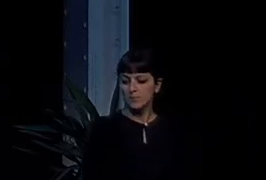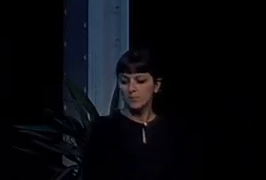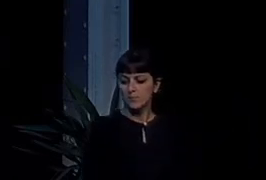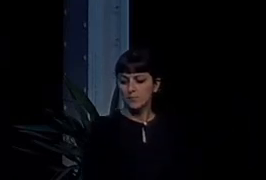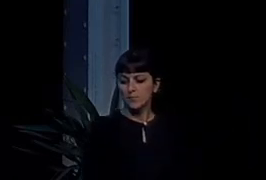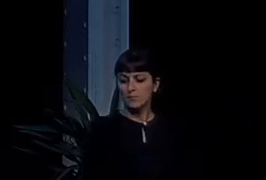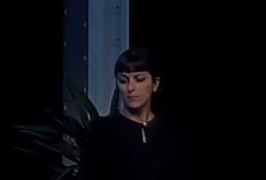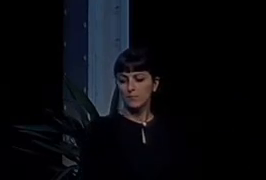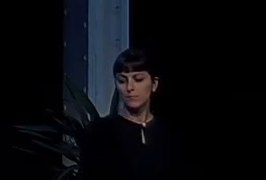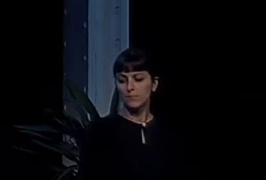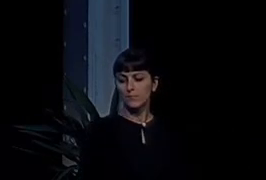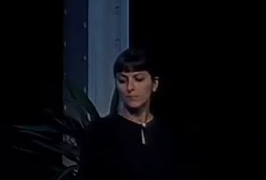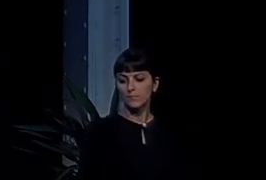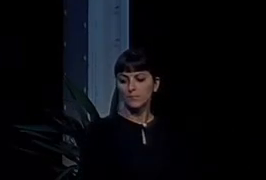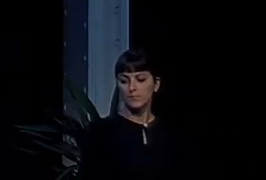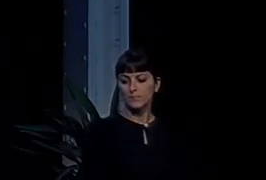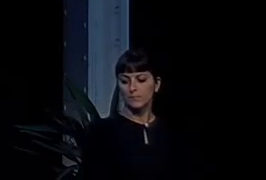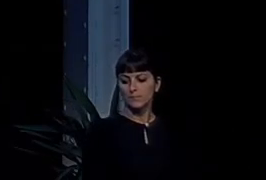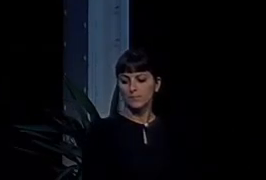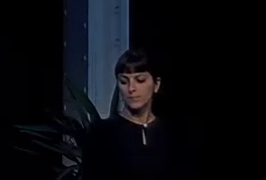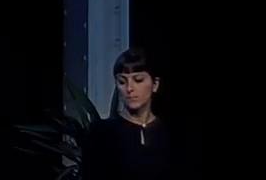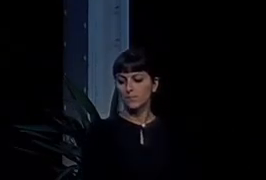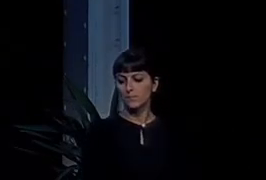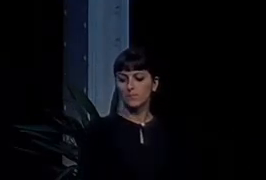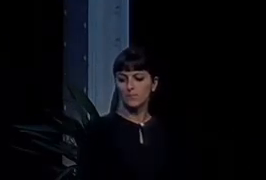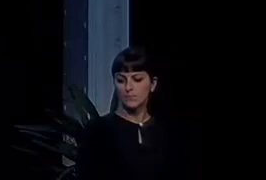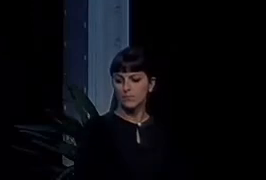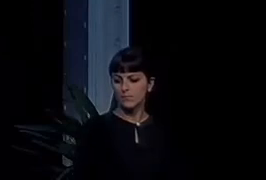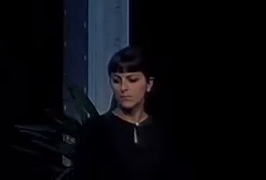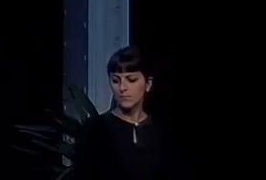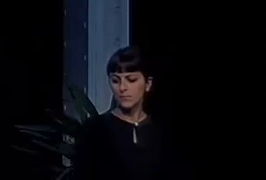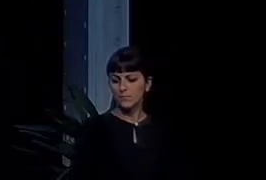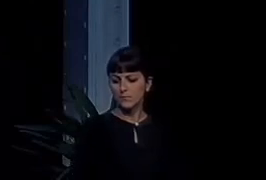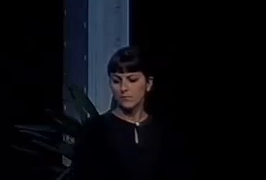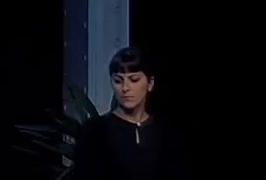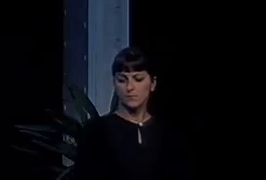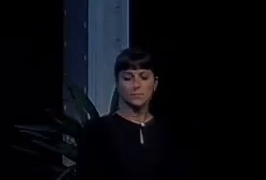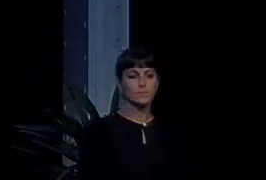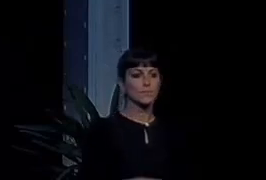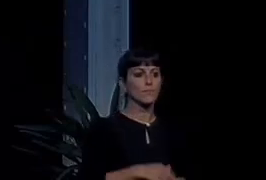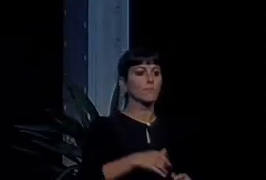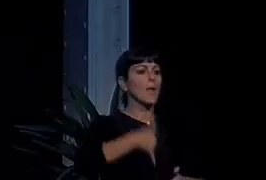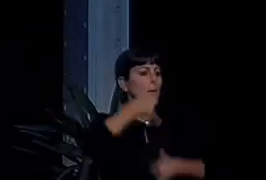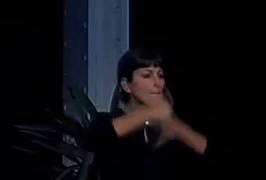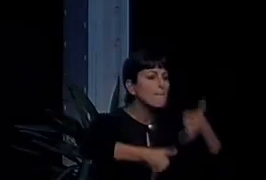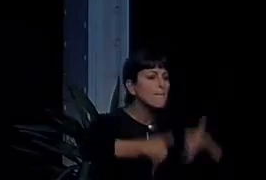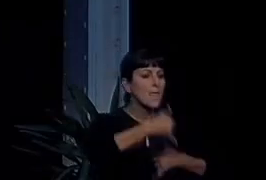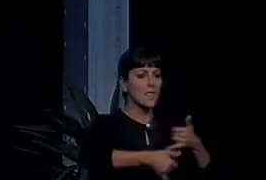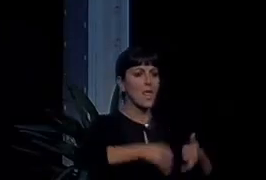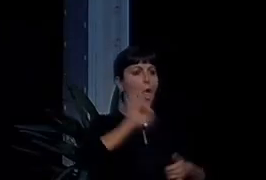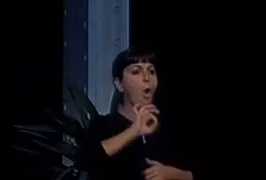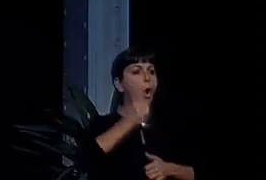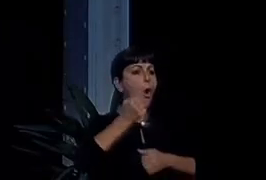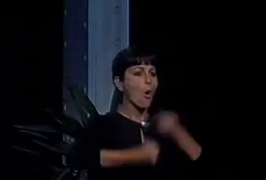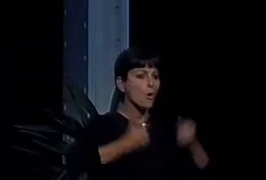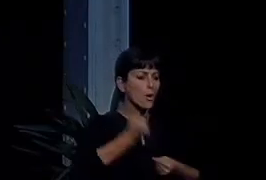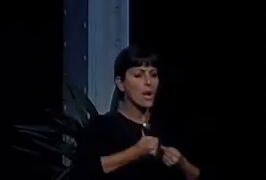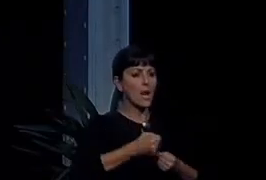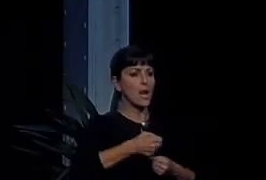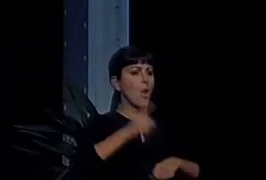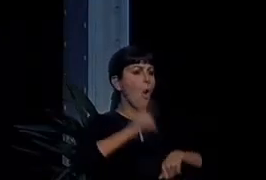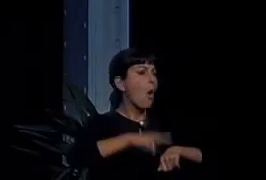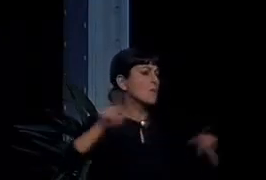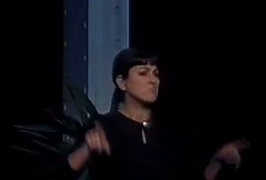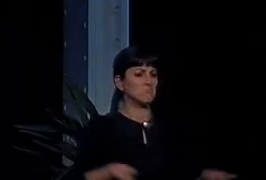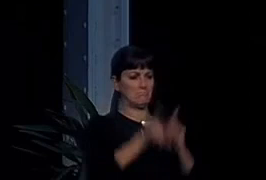Han condenado el crimen. Tenemos la libertad de salir a correr, andar o salir a montar en bici a cualquier hora y por cualquier sitio